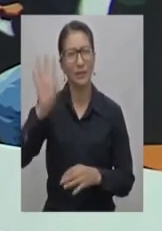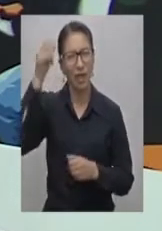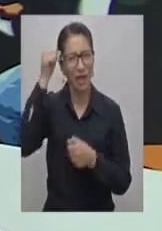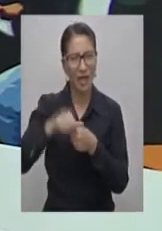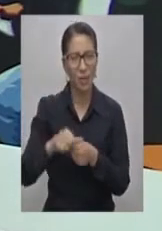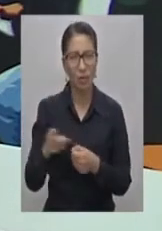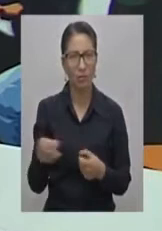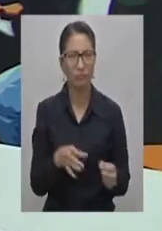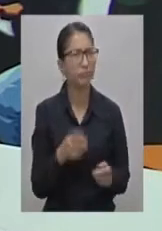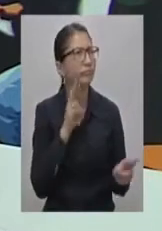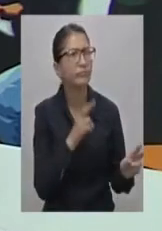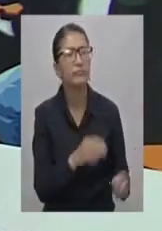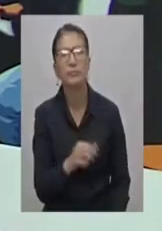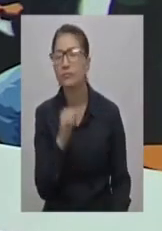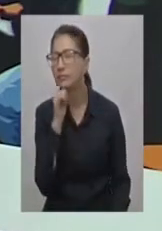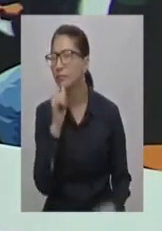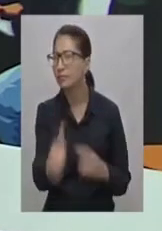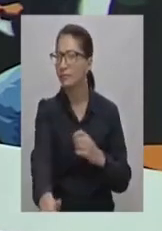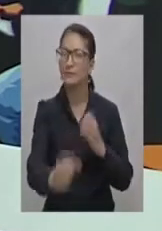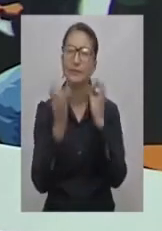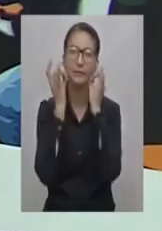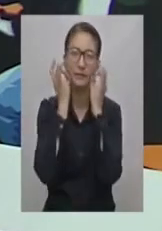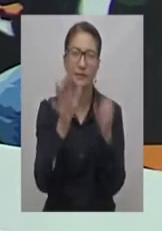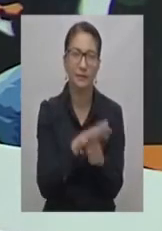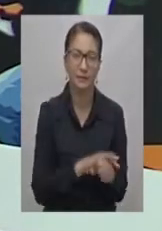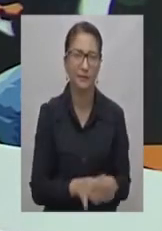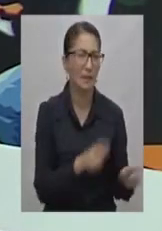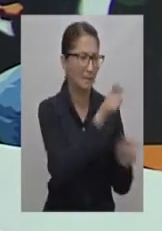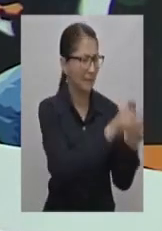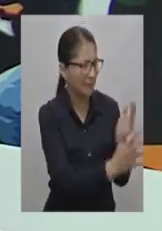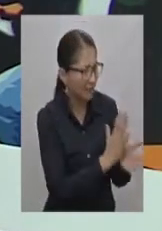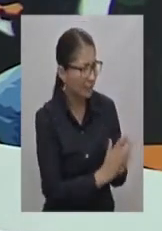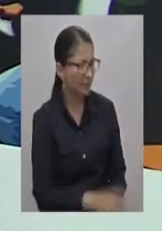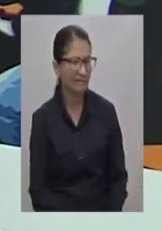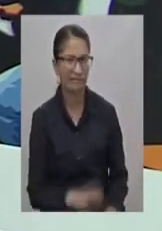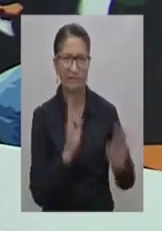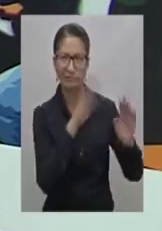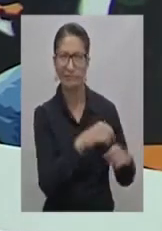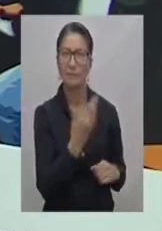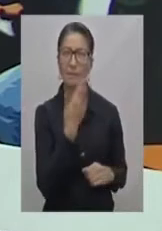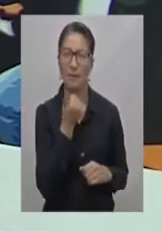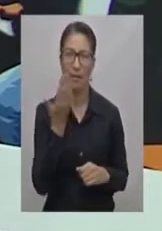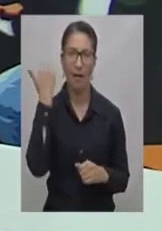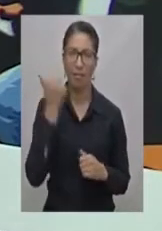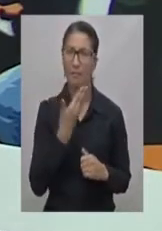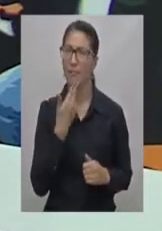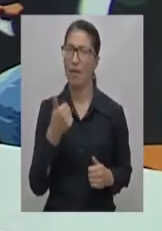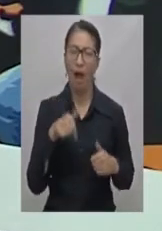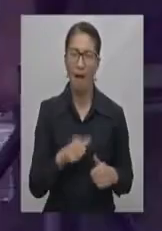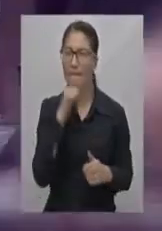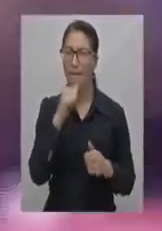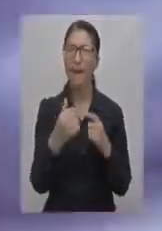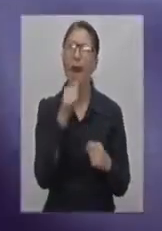departamento de Arauca, es hoy toda una calamidad. Muchos de ellos aseguran que estaban mejor cuando no contaban con este servicio.